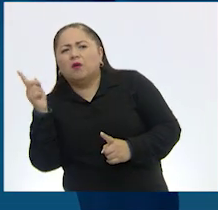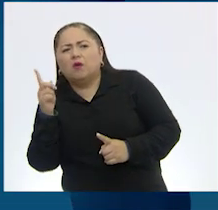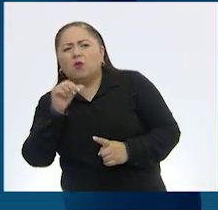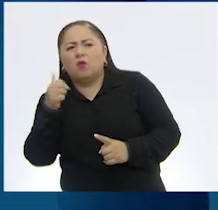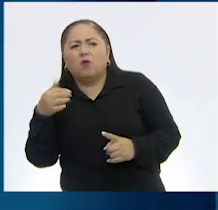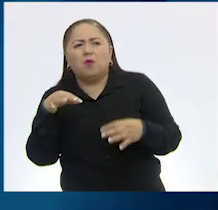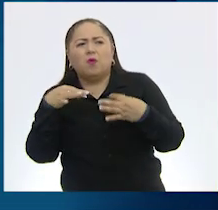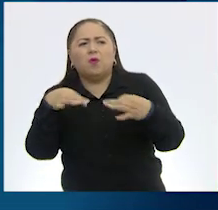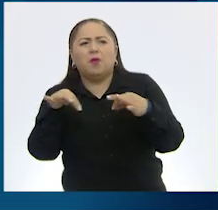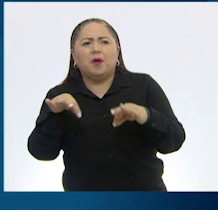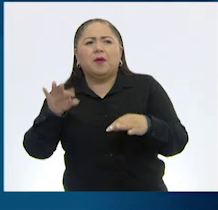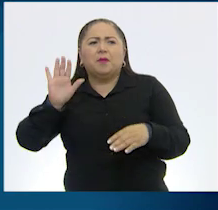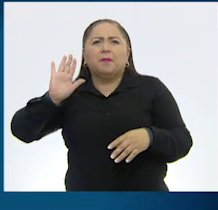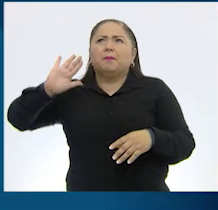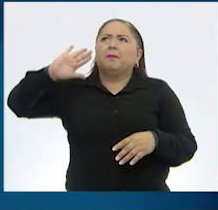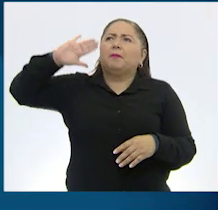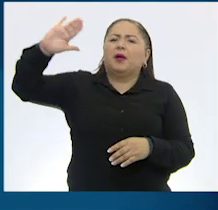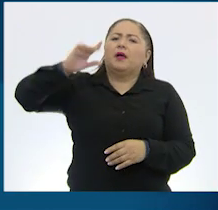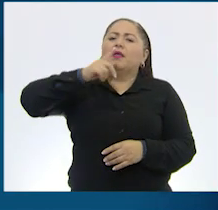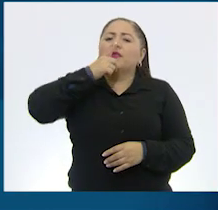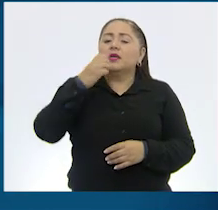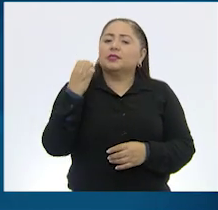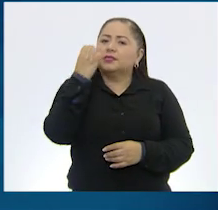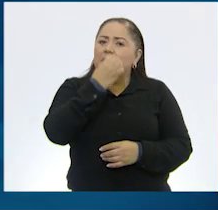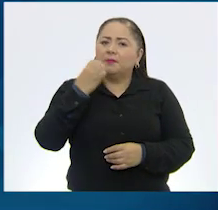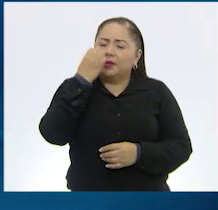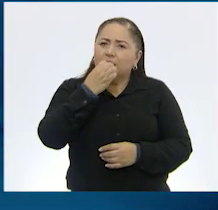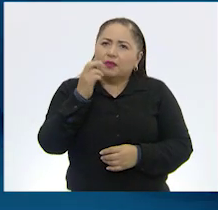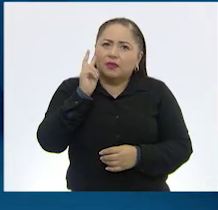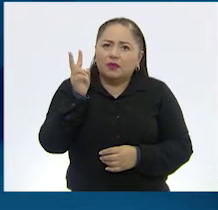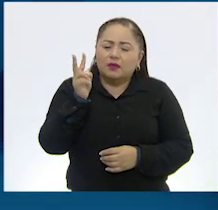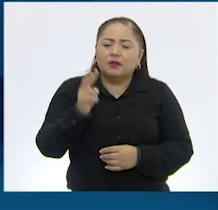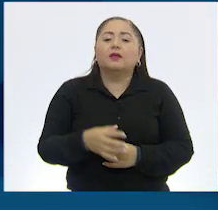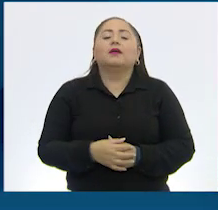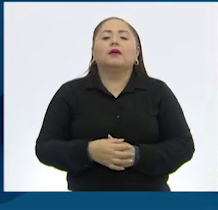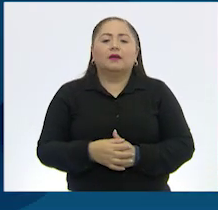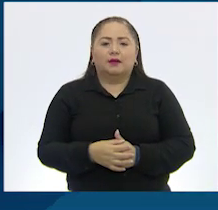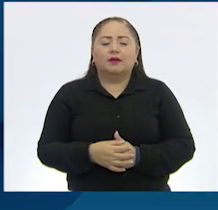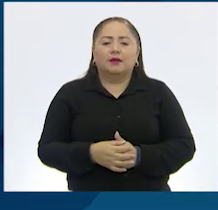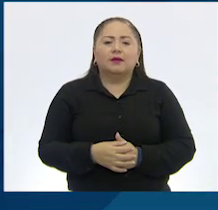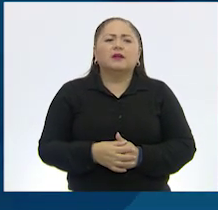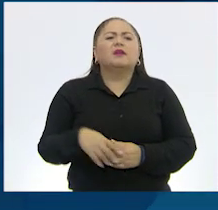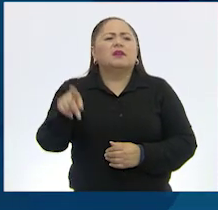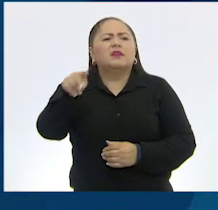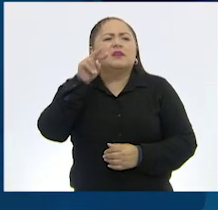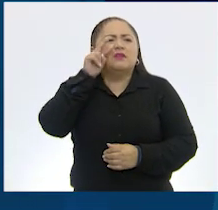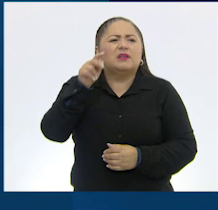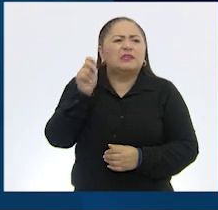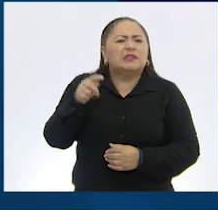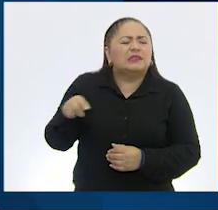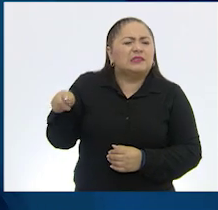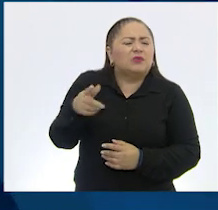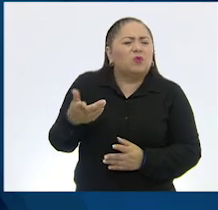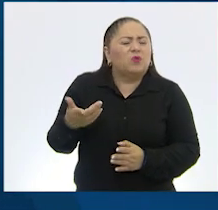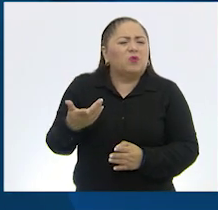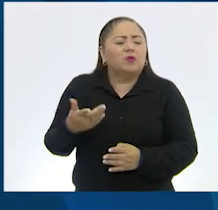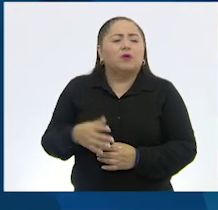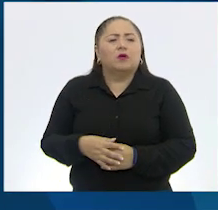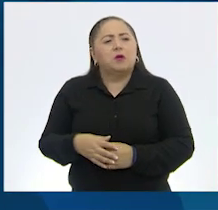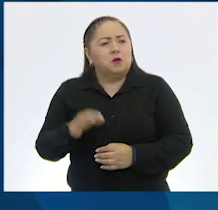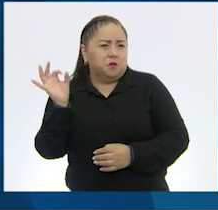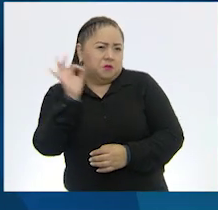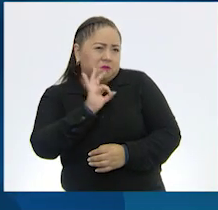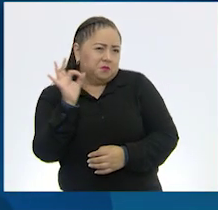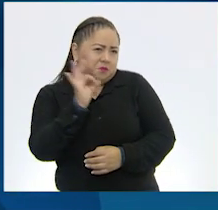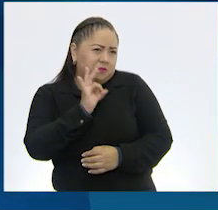una hoja pegada en la pared que dice exámenes. Entonces, ¿de qué escena creen que se trate?